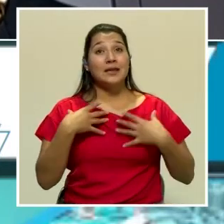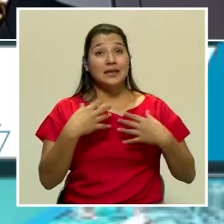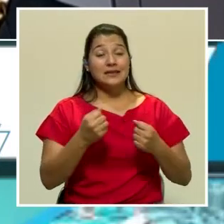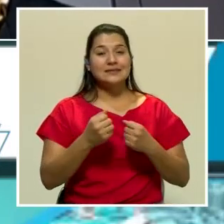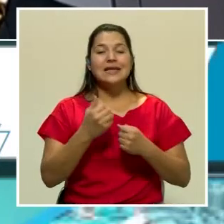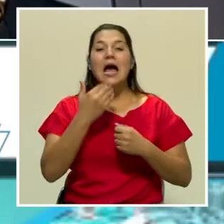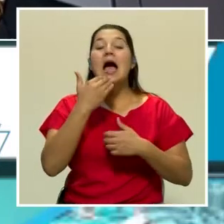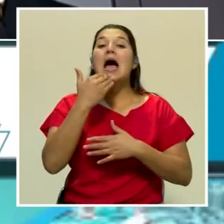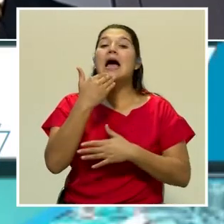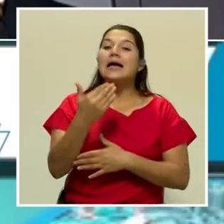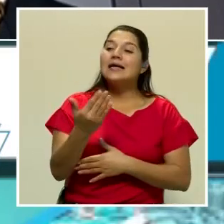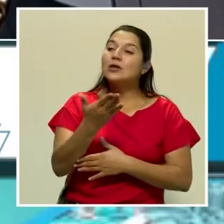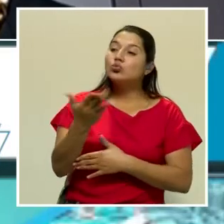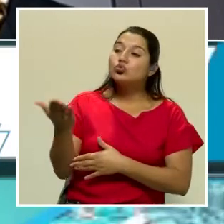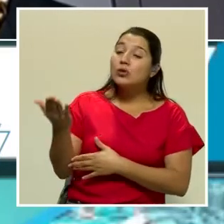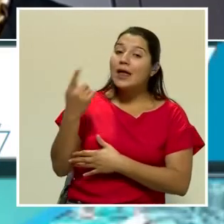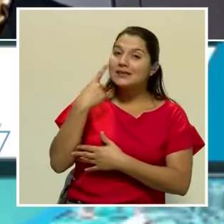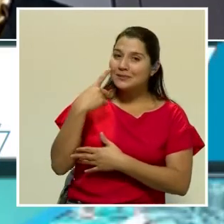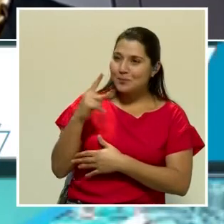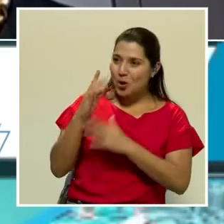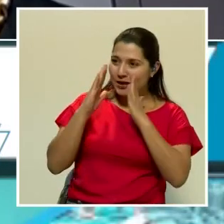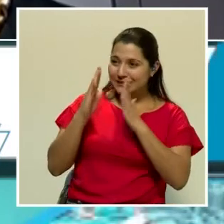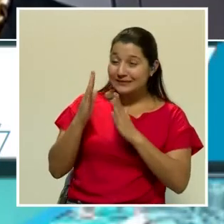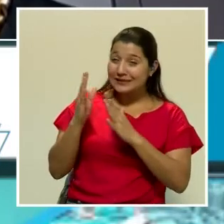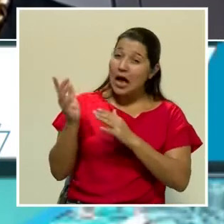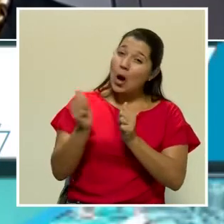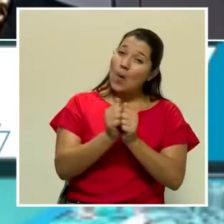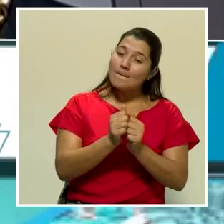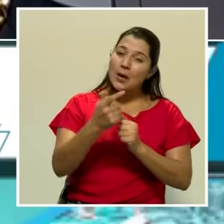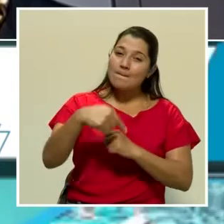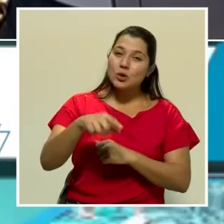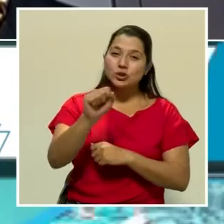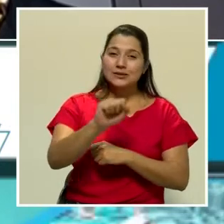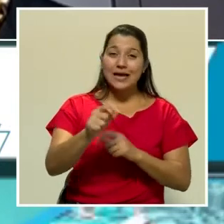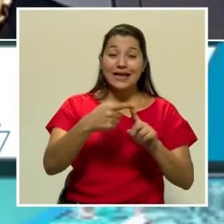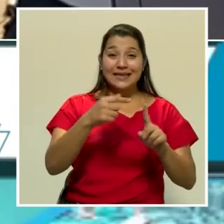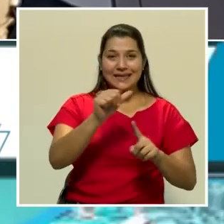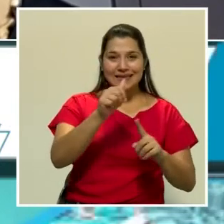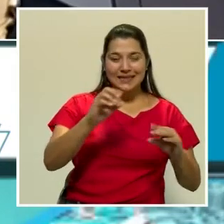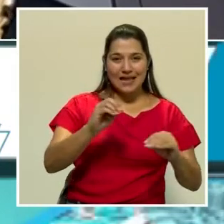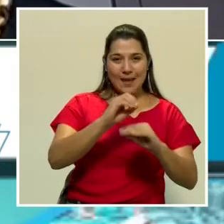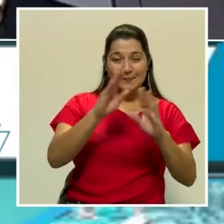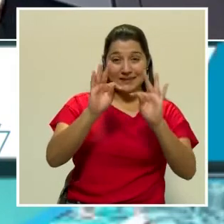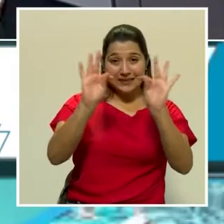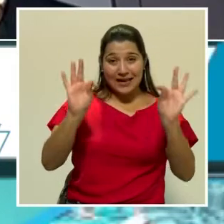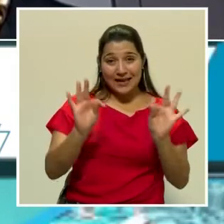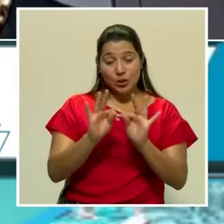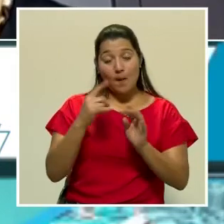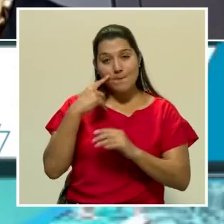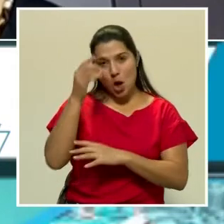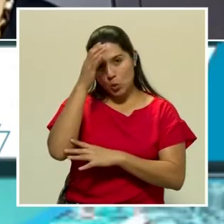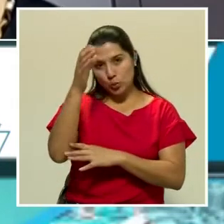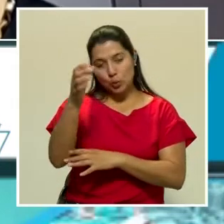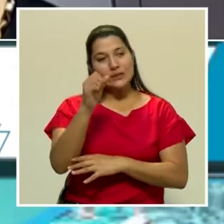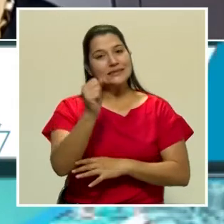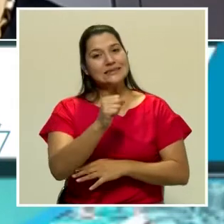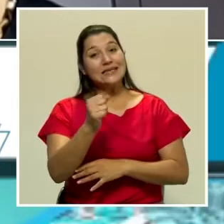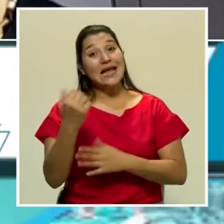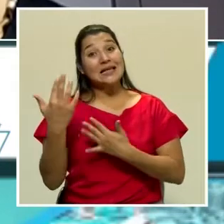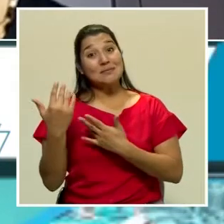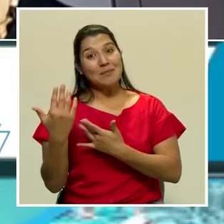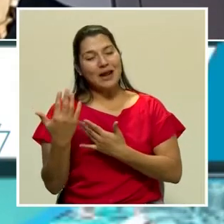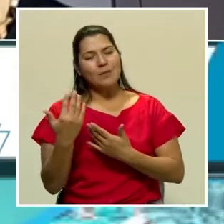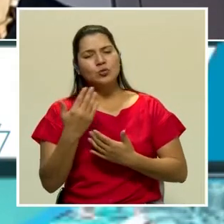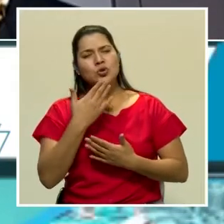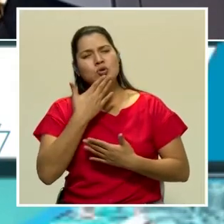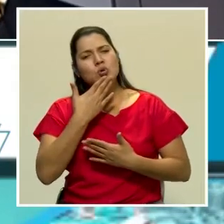por recibirnos y acompáñenos este sábado desde las 10 de la mañana en la Teletón por la Cultura. Así es. Esperamos la